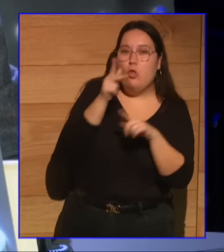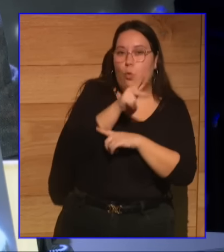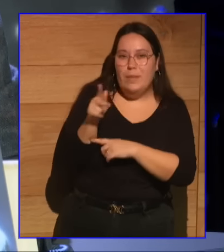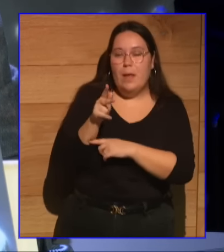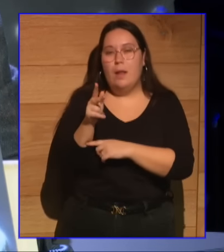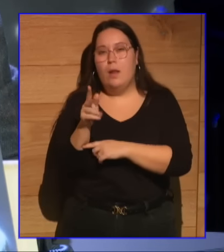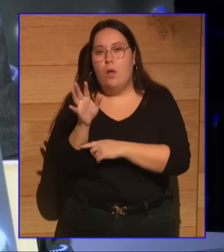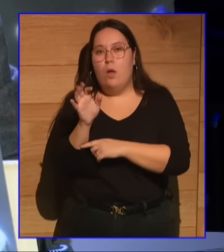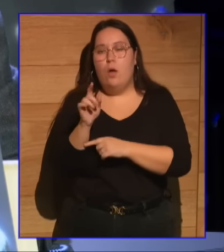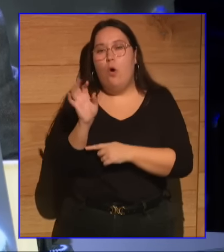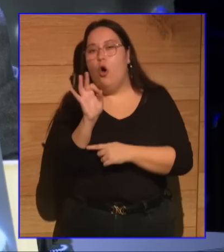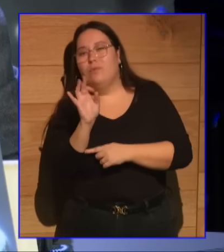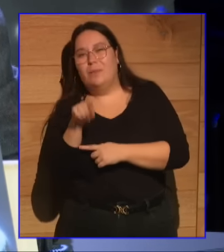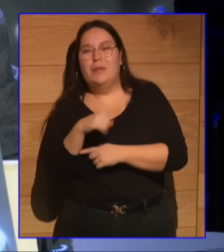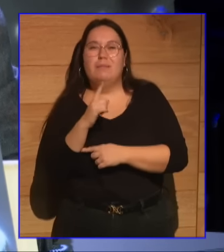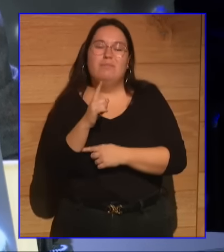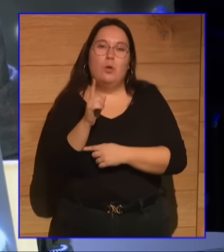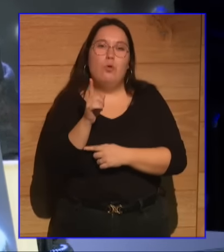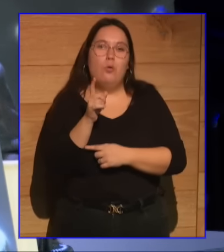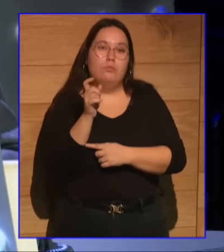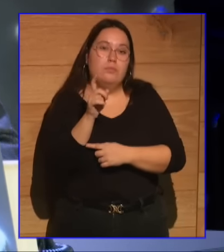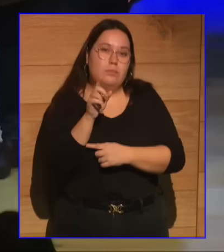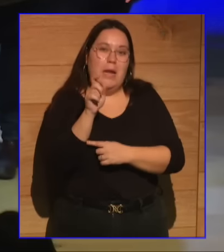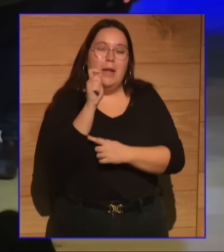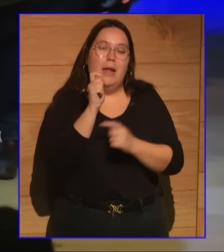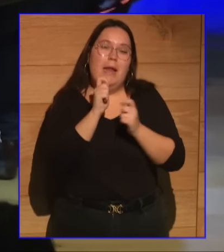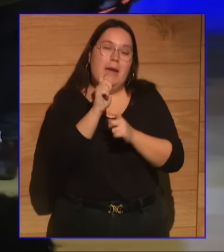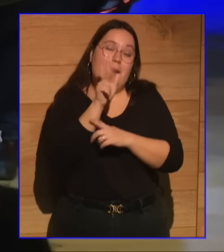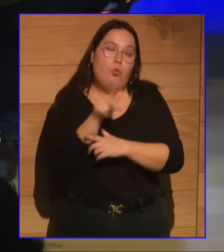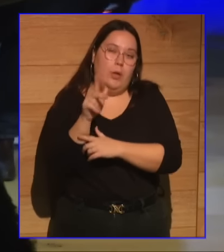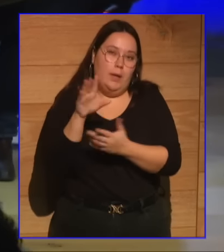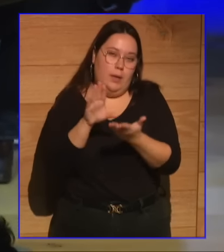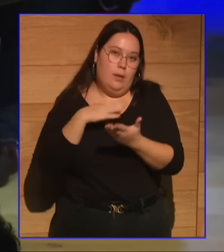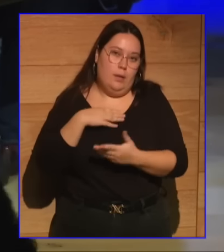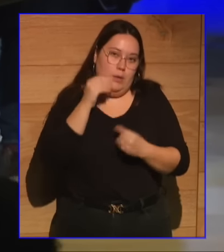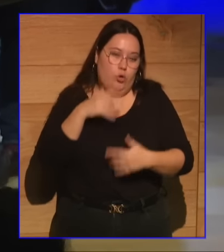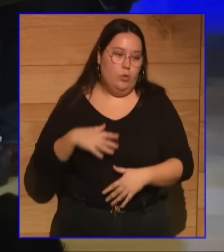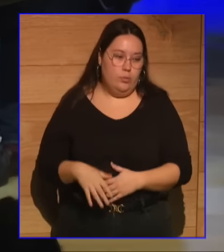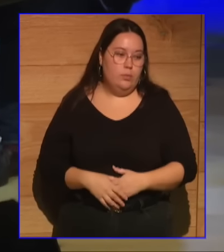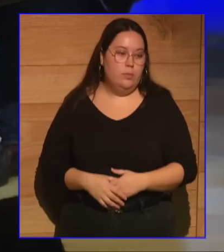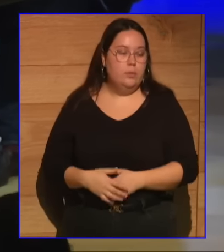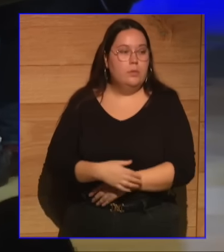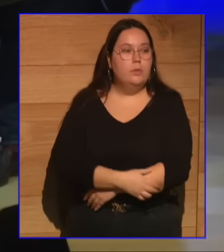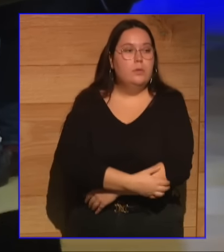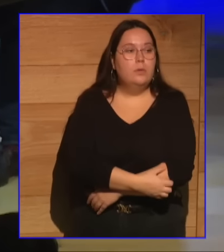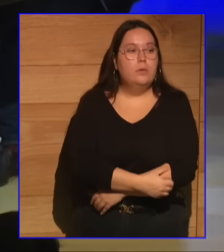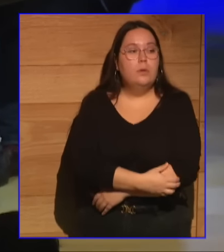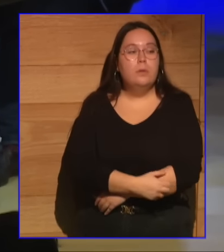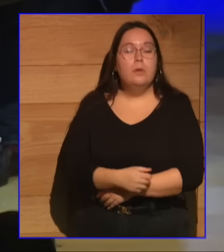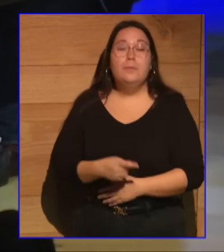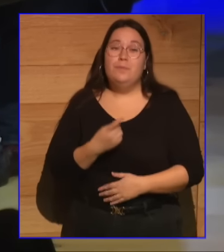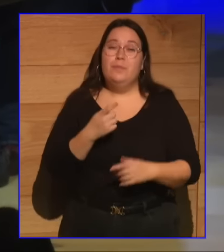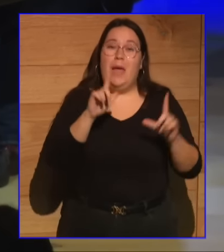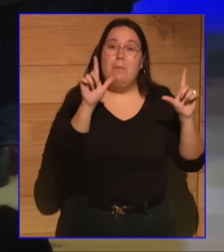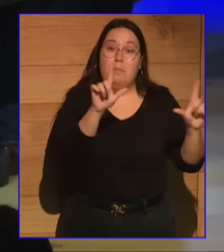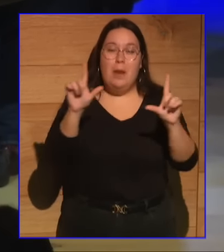de reportaje. Yo creo que sí que debe tener algunas cosas prefijadas, porque hay momentos de la película, hay planos